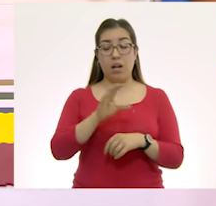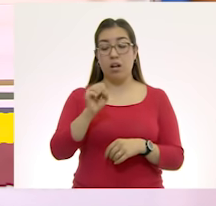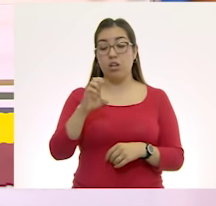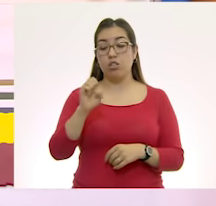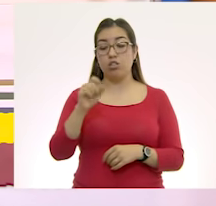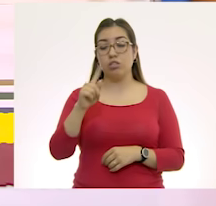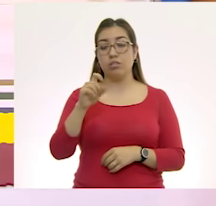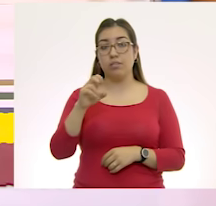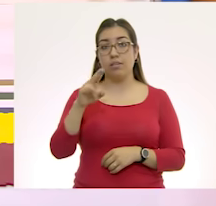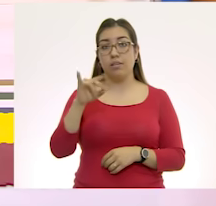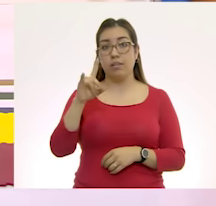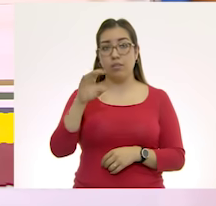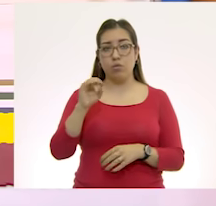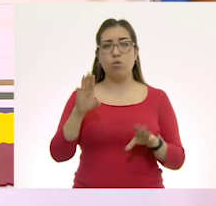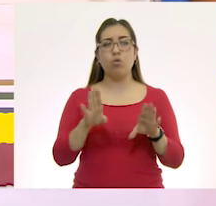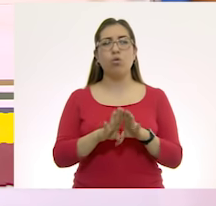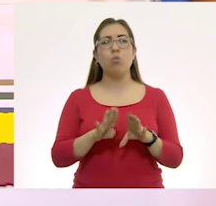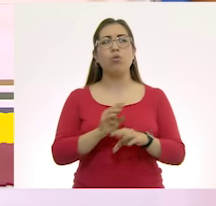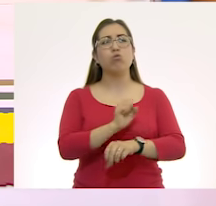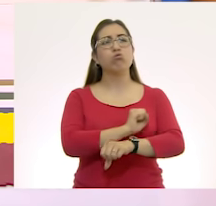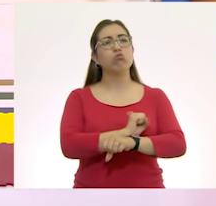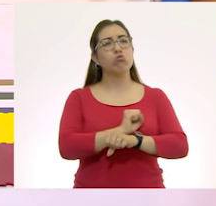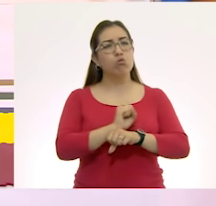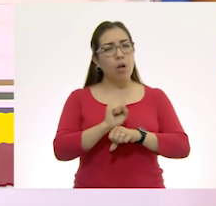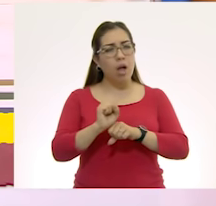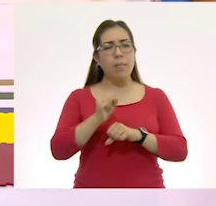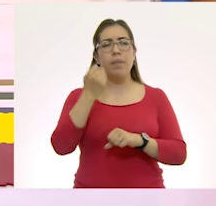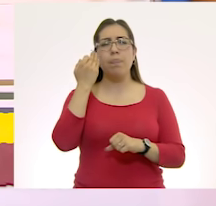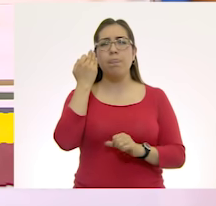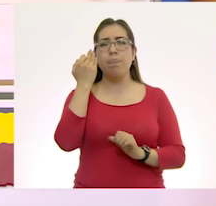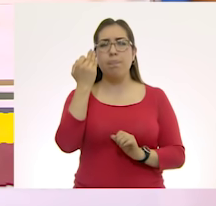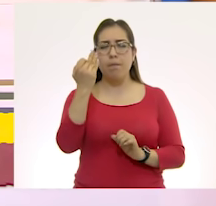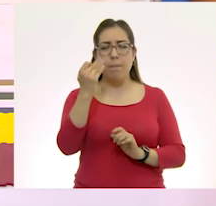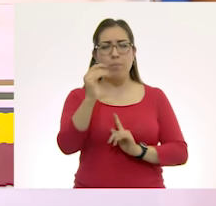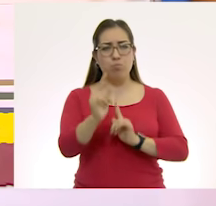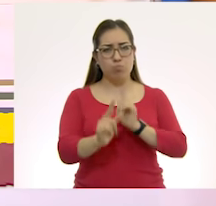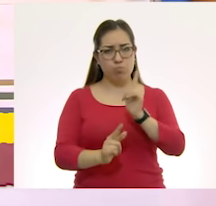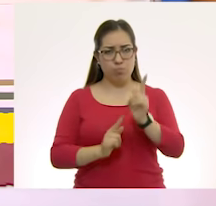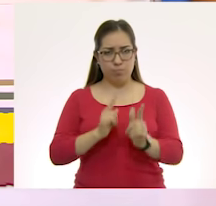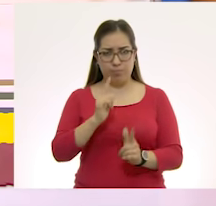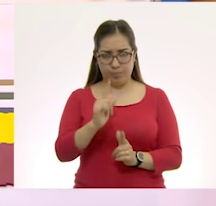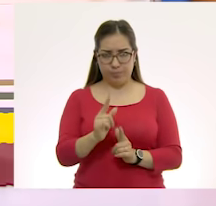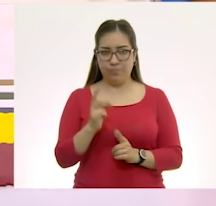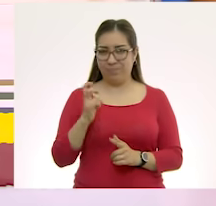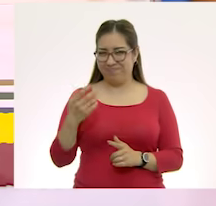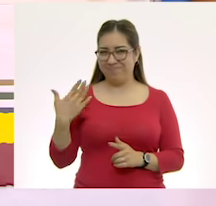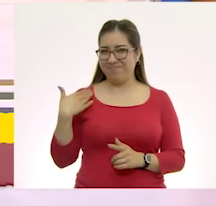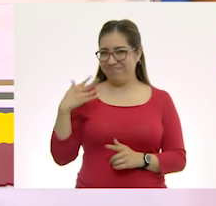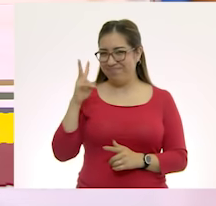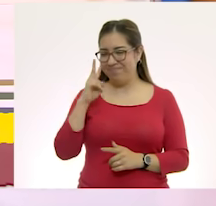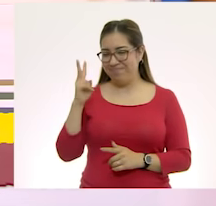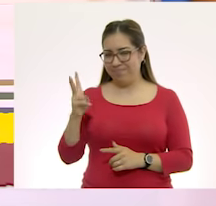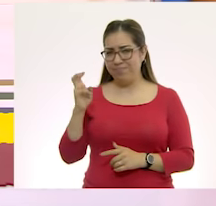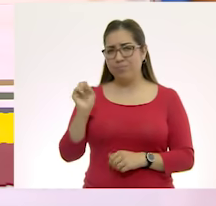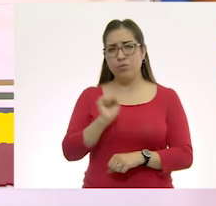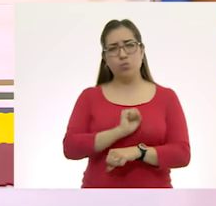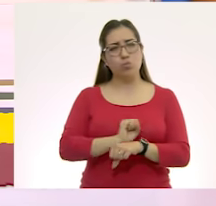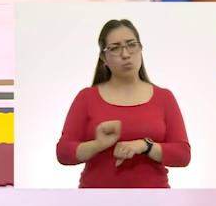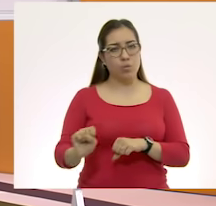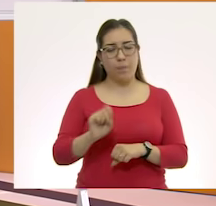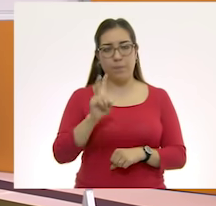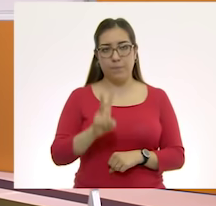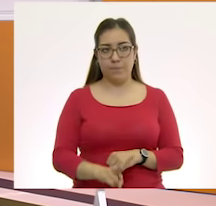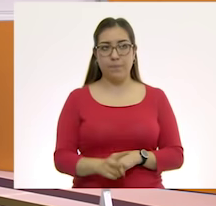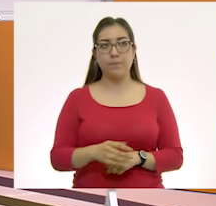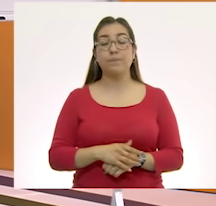eran suaves, durables. Si se percataron, estos movimientos son suaves, ¿verdad? Son muy suaves.